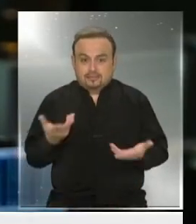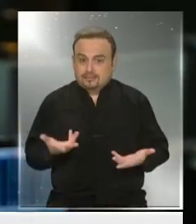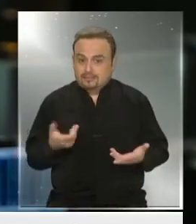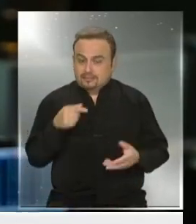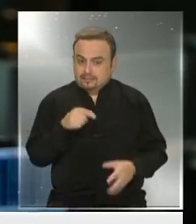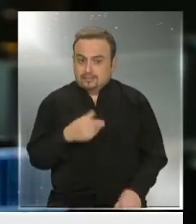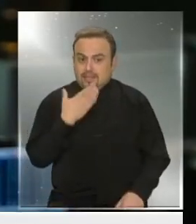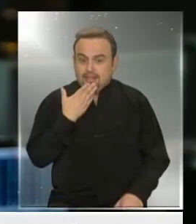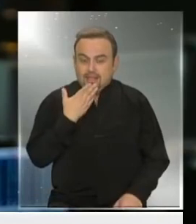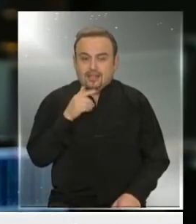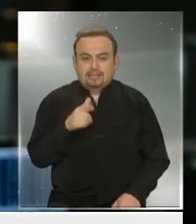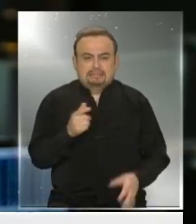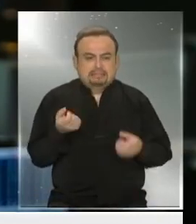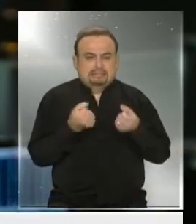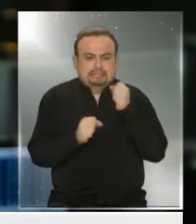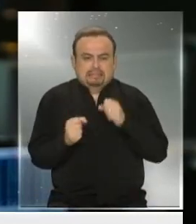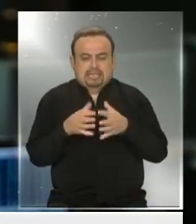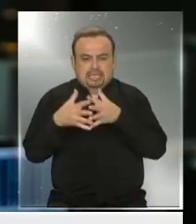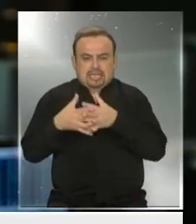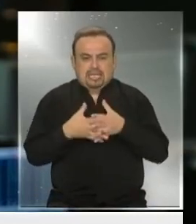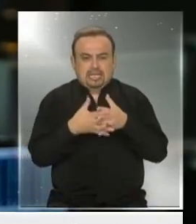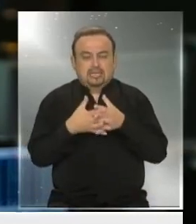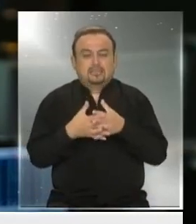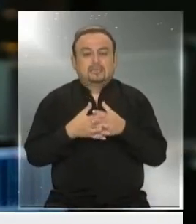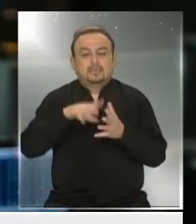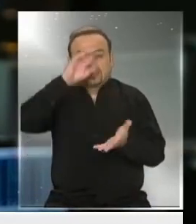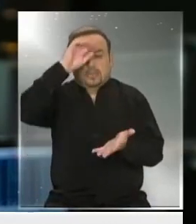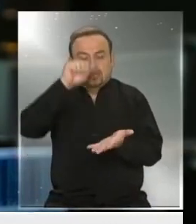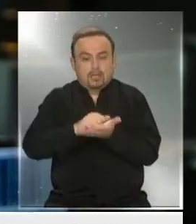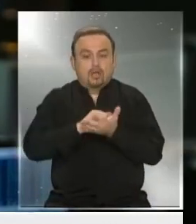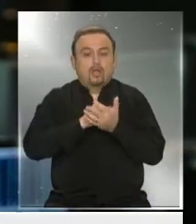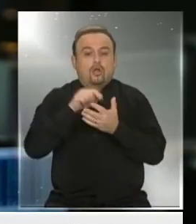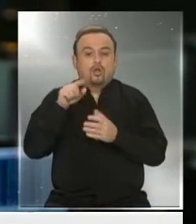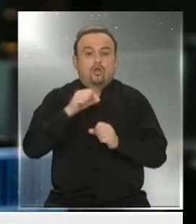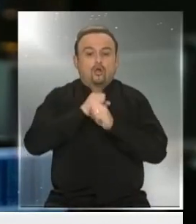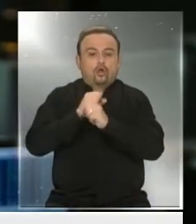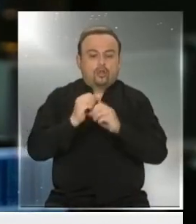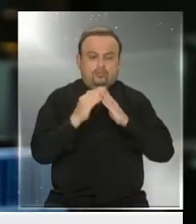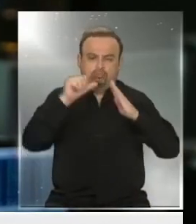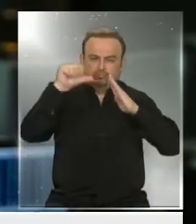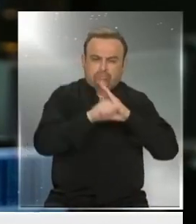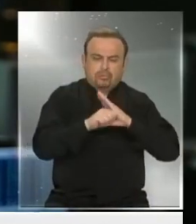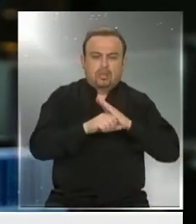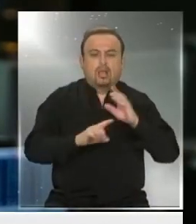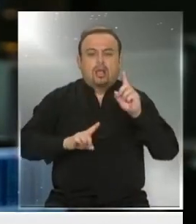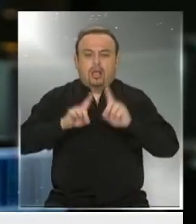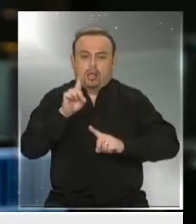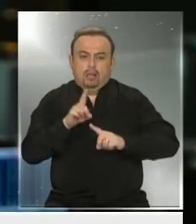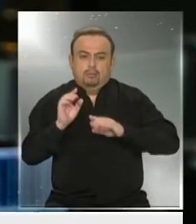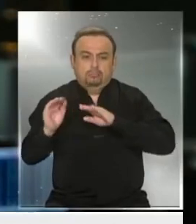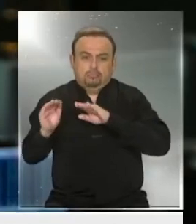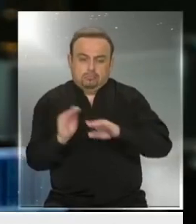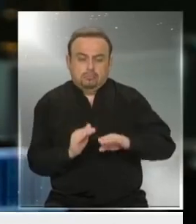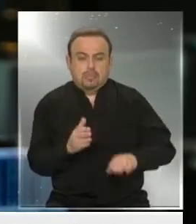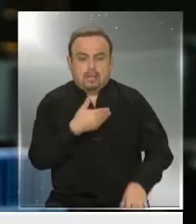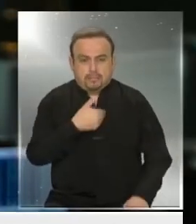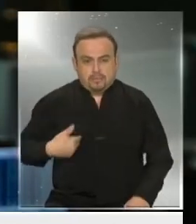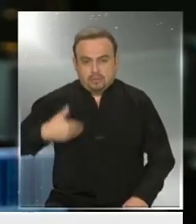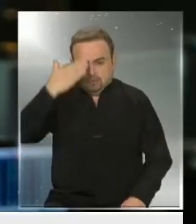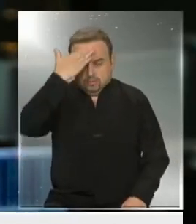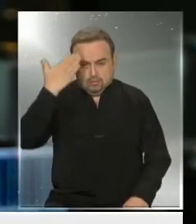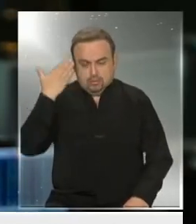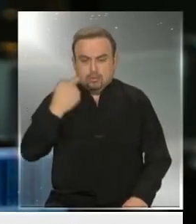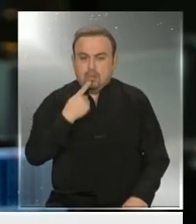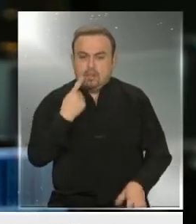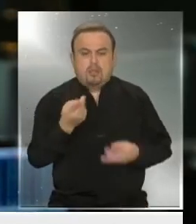también sigue tensionado a eeuu por las protestas en contra del confinamiento que son de alguna manera apoyadas por el presidente de donald trump